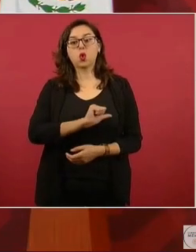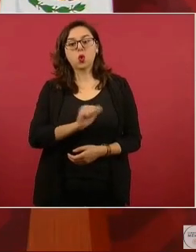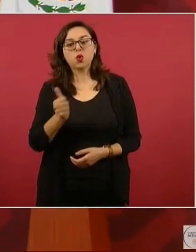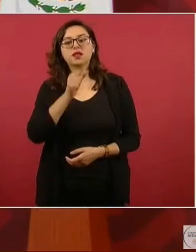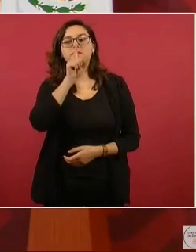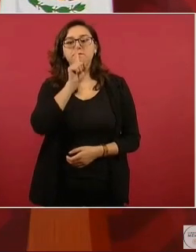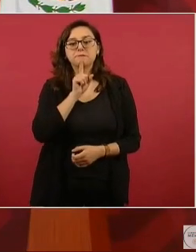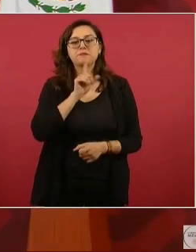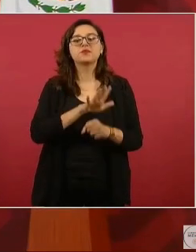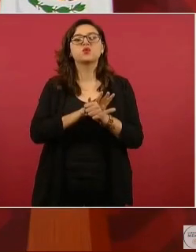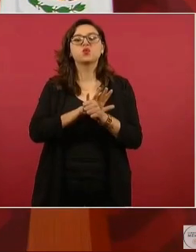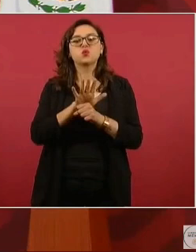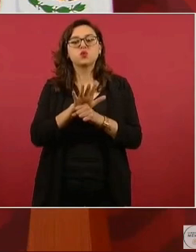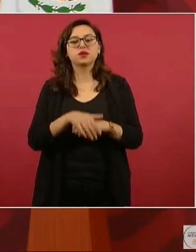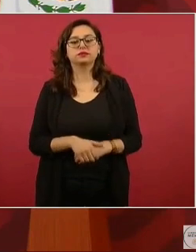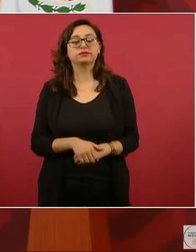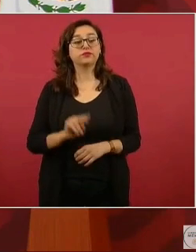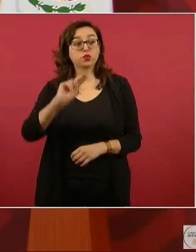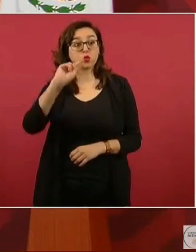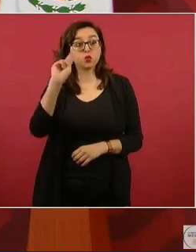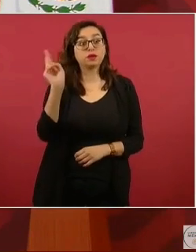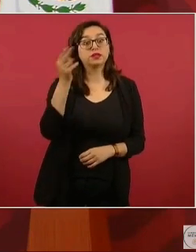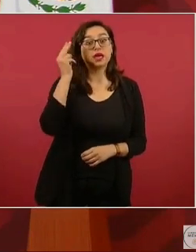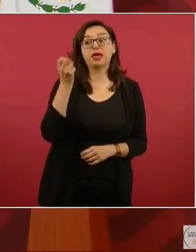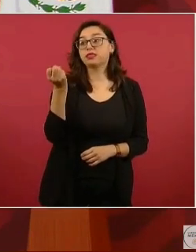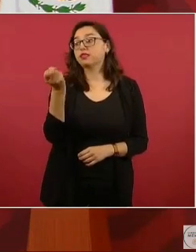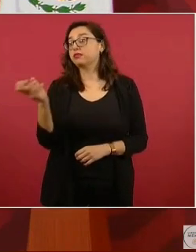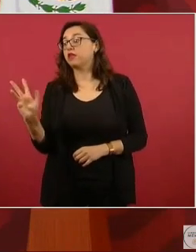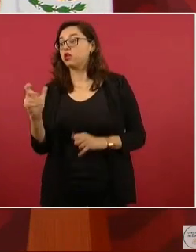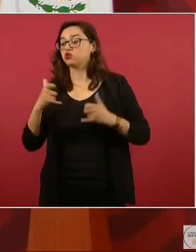porque reprobaban el examen de admisión.